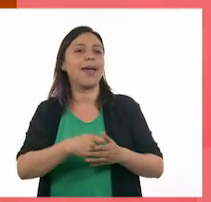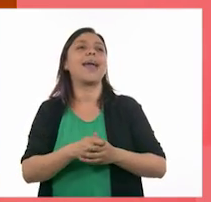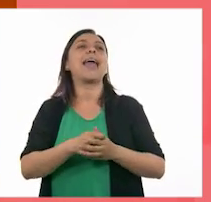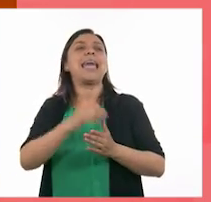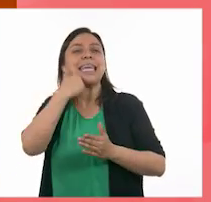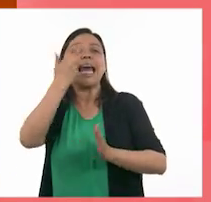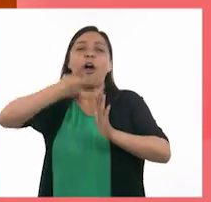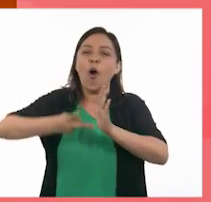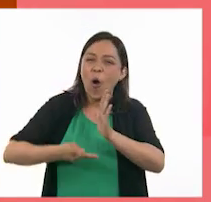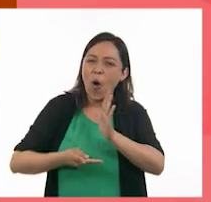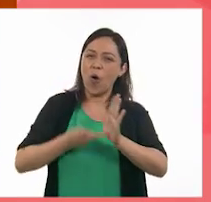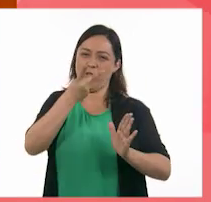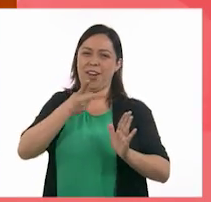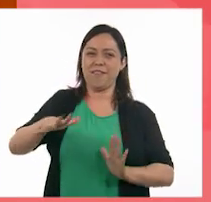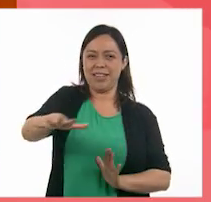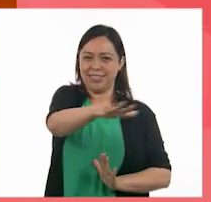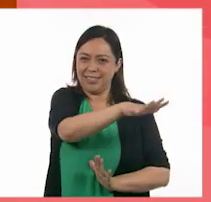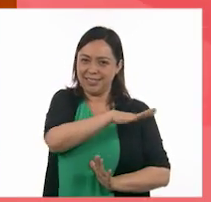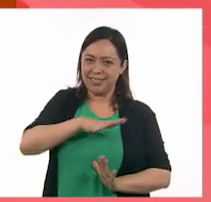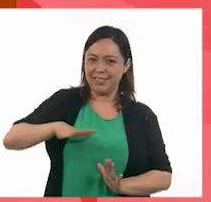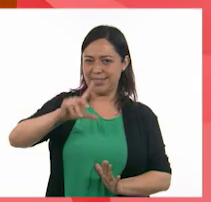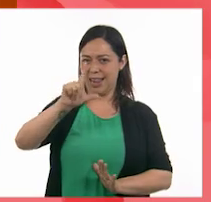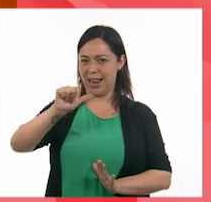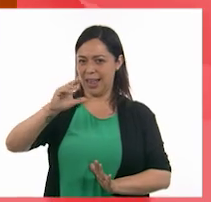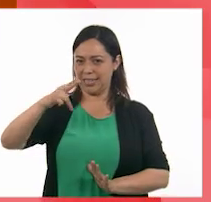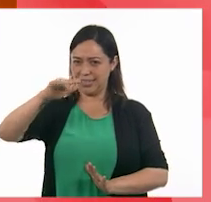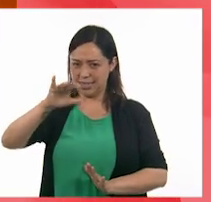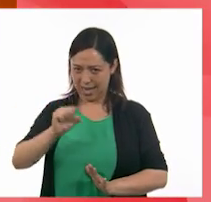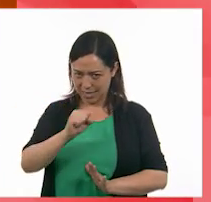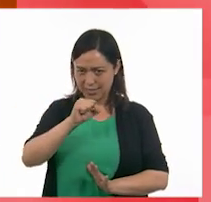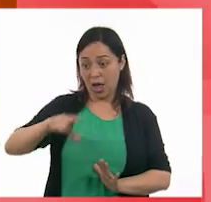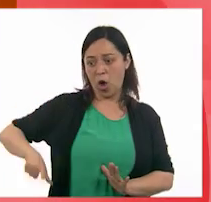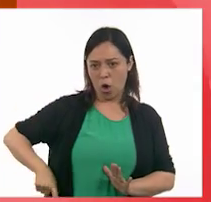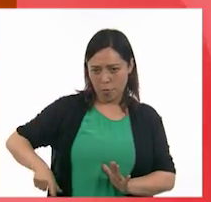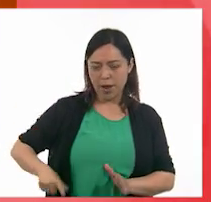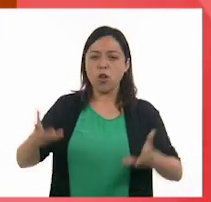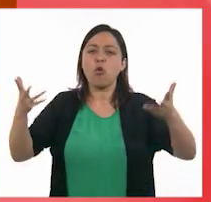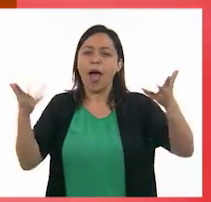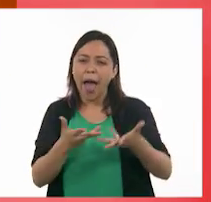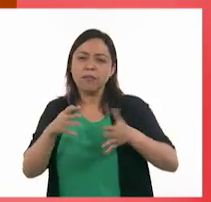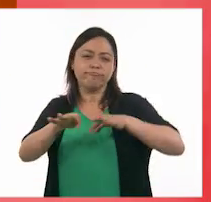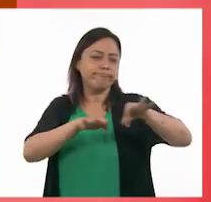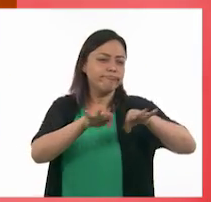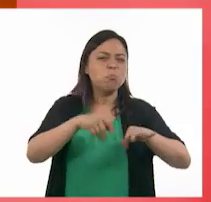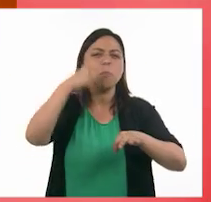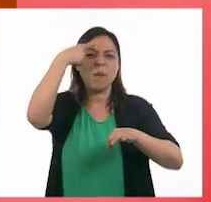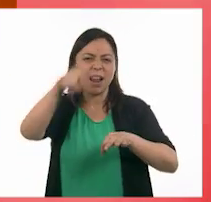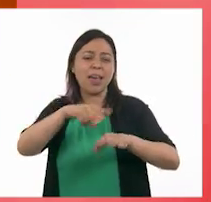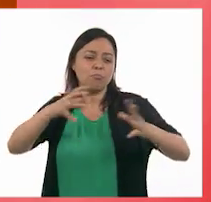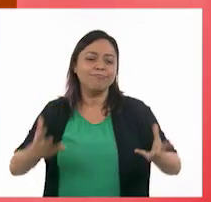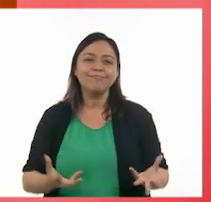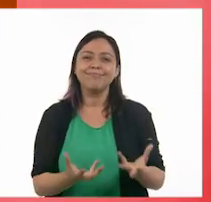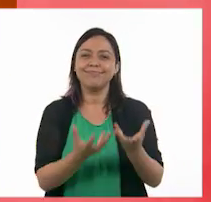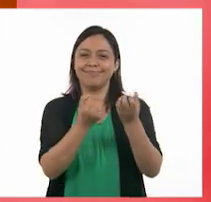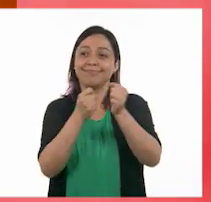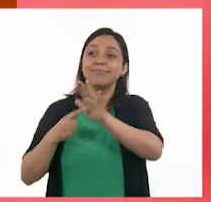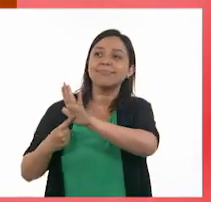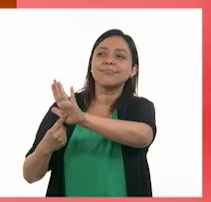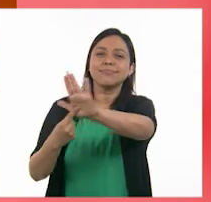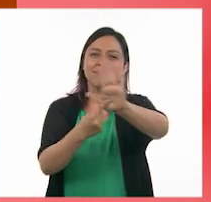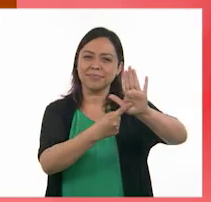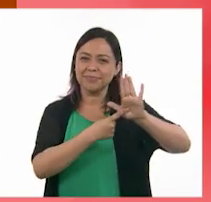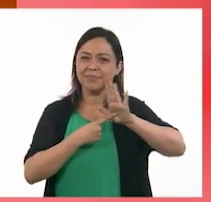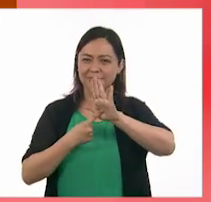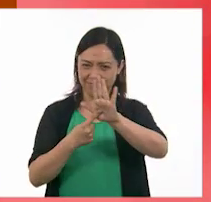La Chinesca. Creo que los gobiernos pues han trabajado y han querido rescatar y mostrar